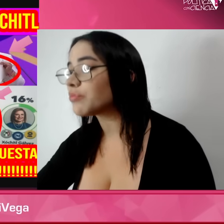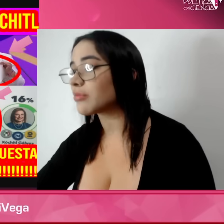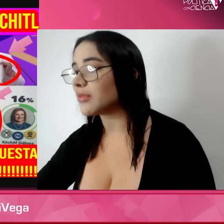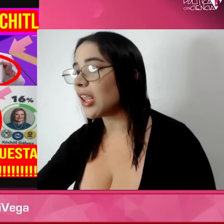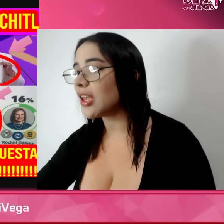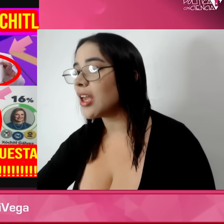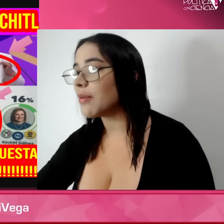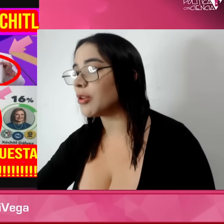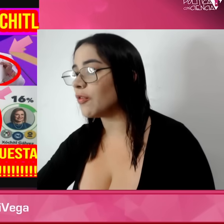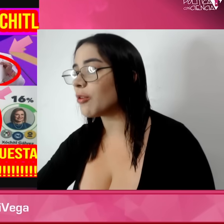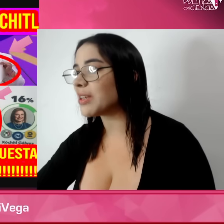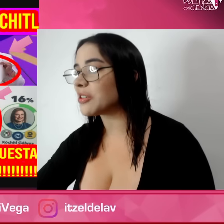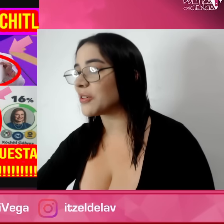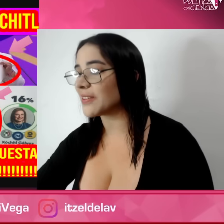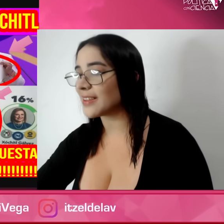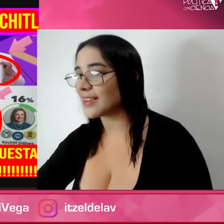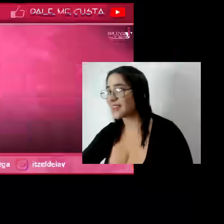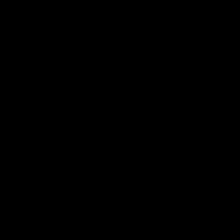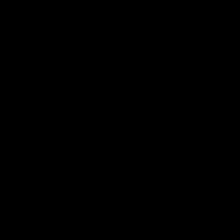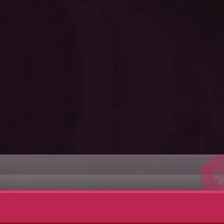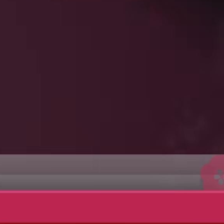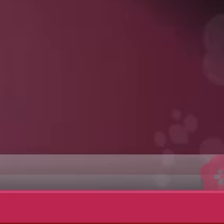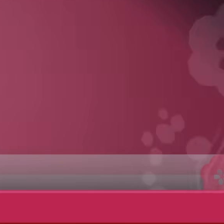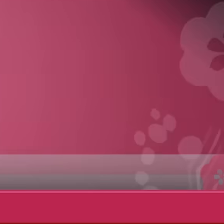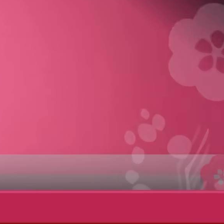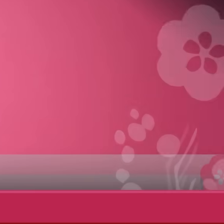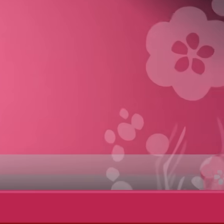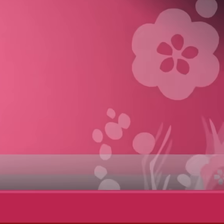esta información.